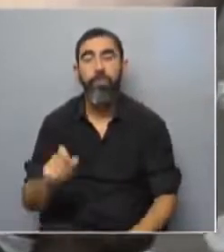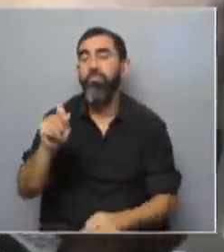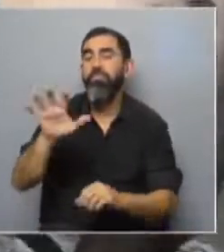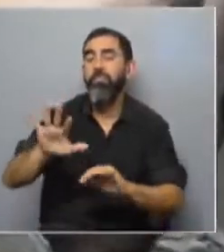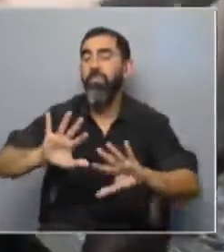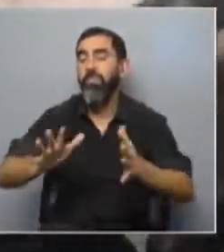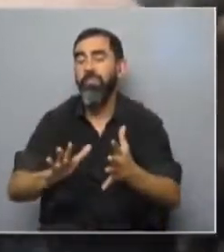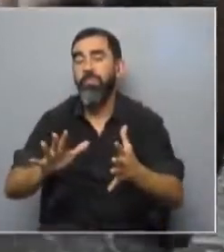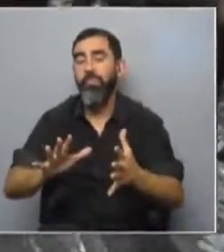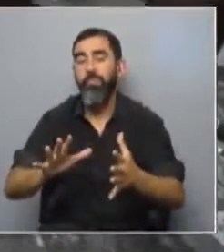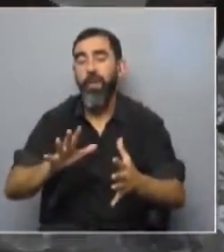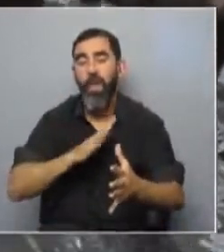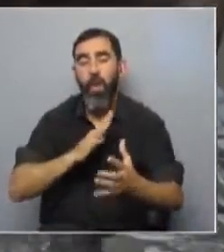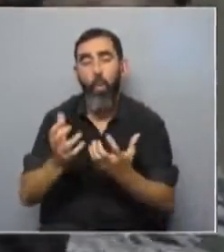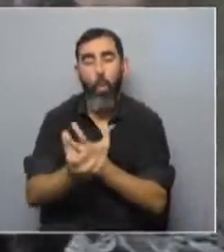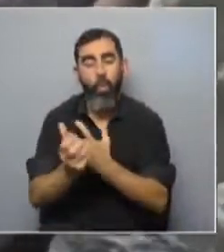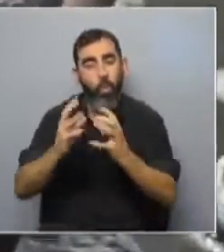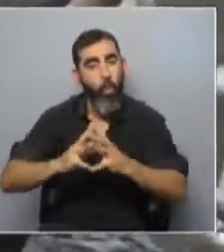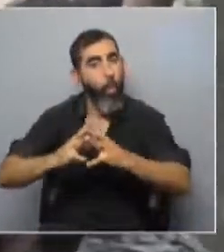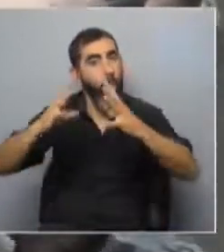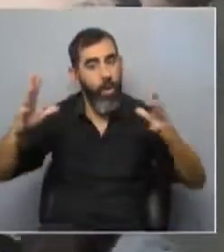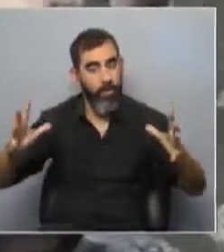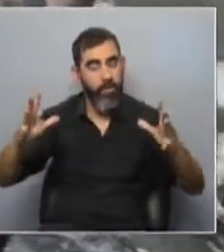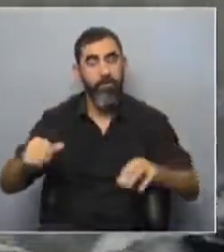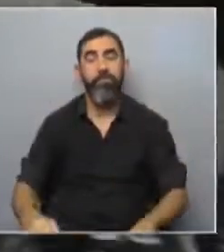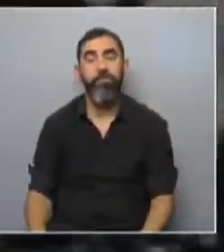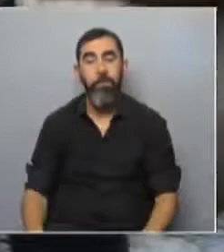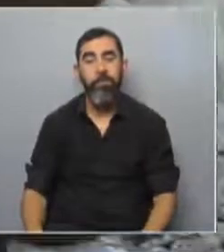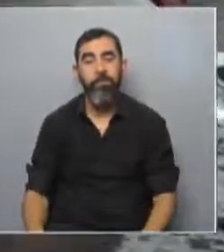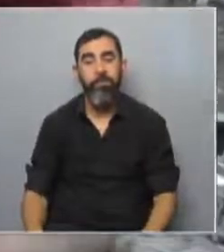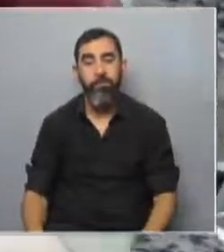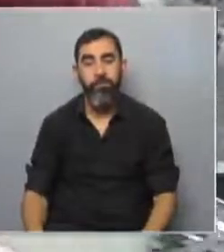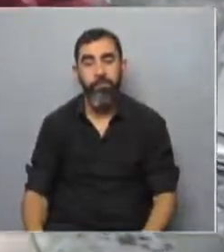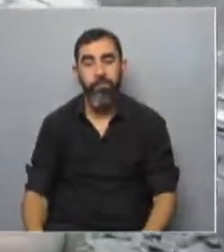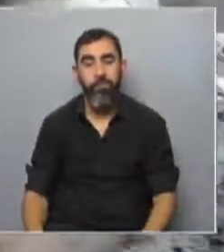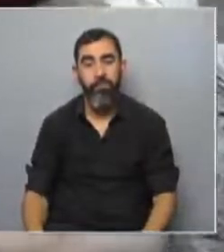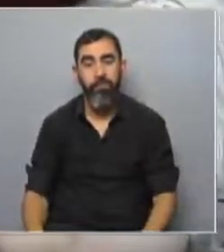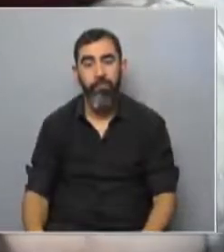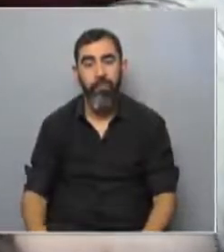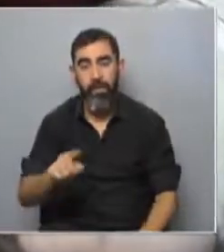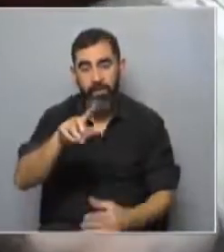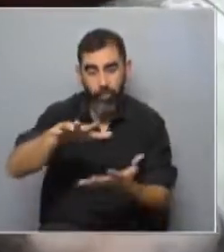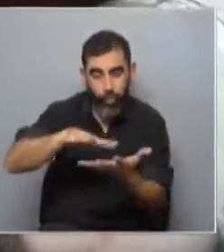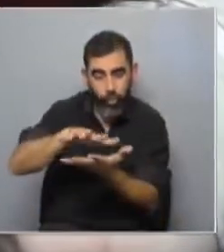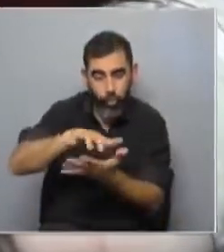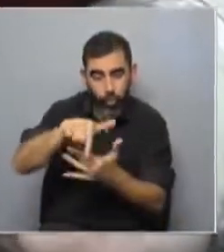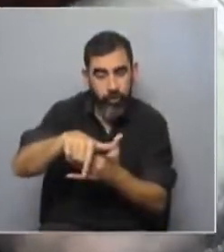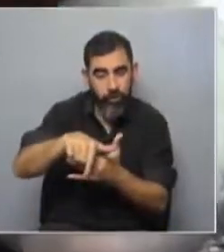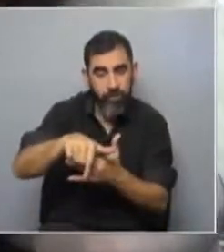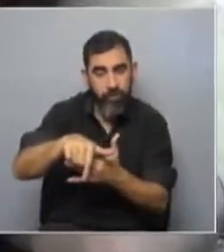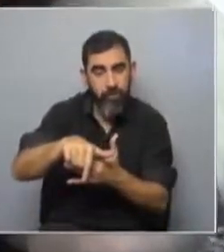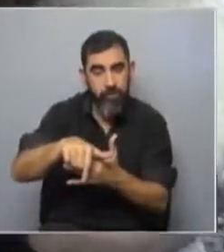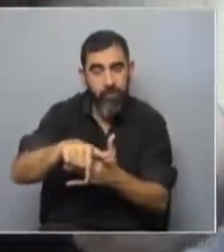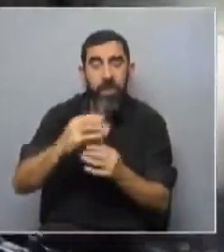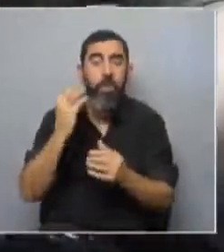que tiene unos caniniformes bastante grandes para ser un perezoso. Y se ve toda esta zona que es toda la parte